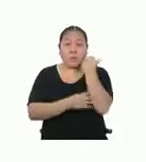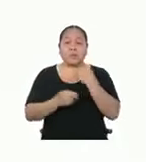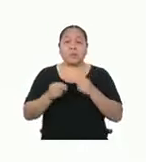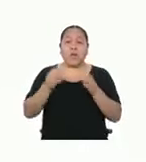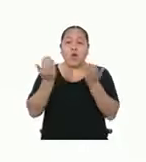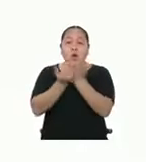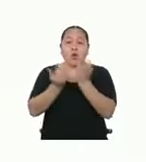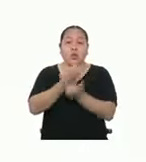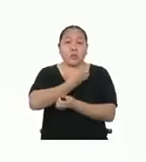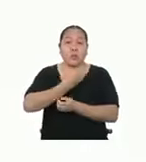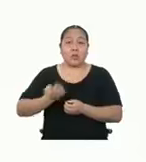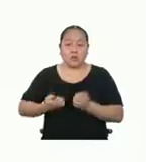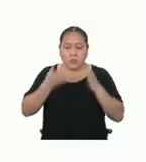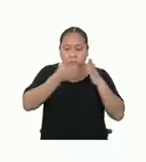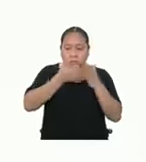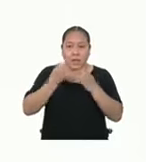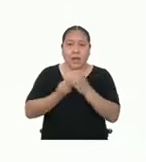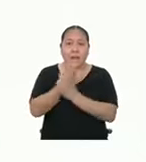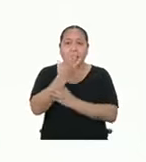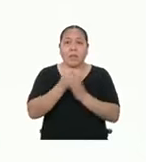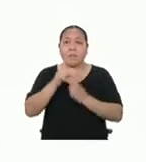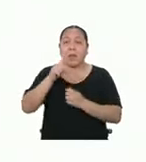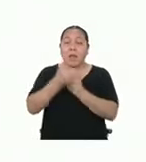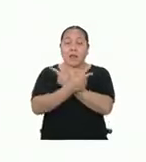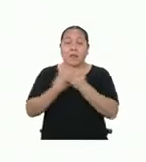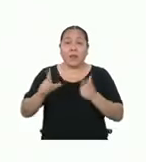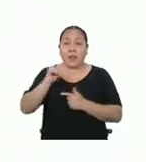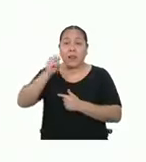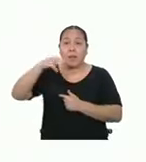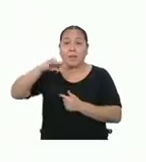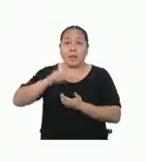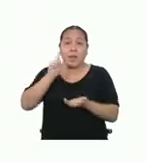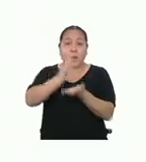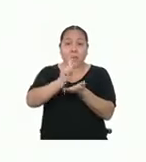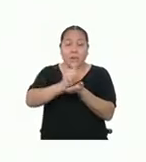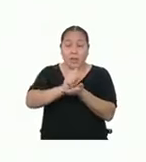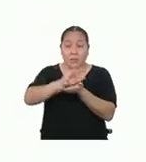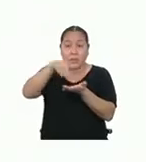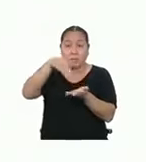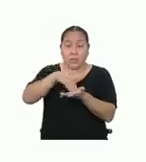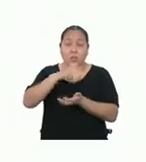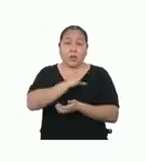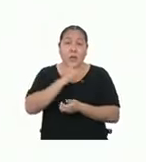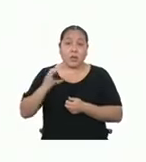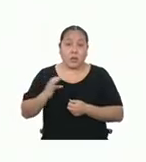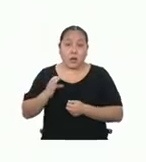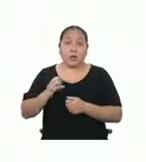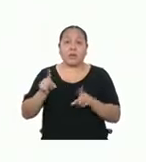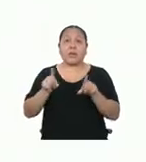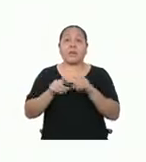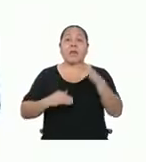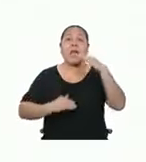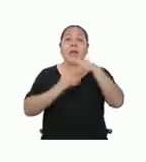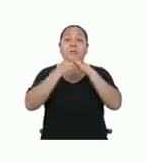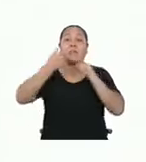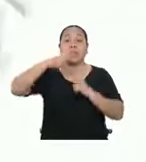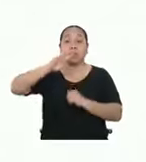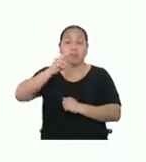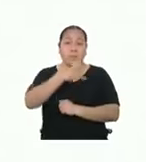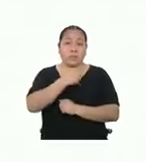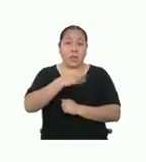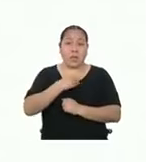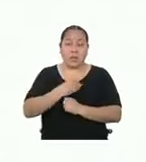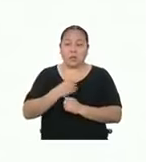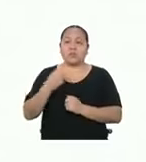De colegios públicos focalizados de Arequipa, La Libertad, La Payeque, Lima Metropolitana y Callao Y de hasta 16 años de edad